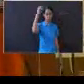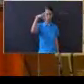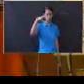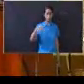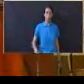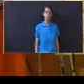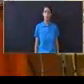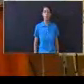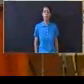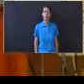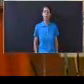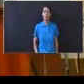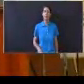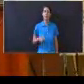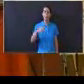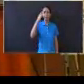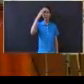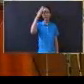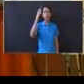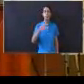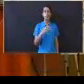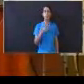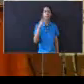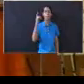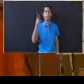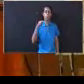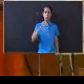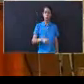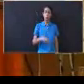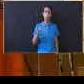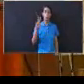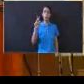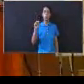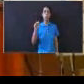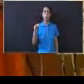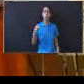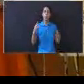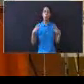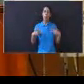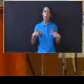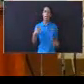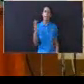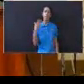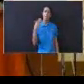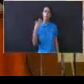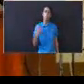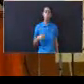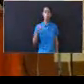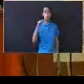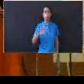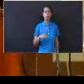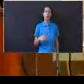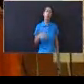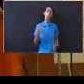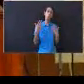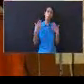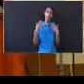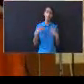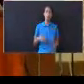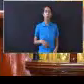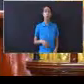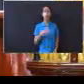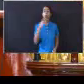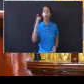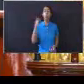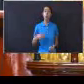calor, ¿verdad? Gracias a Dios ayer se refrescó un poquito. ¿Sí? El Señor nos manda en medio del calor,